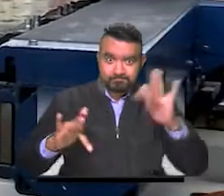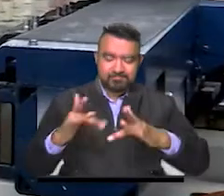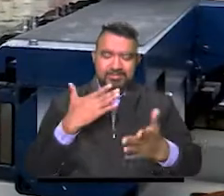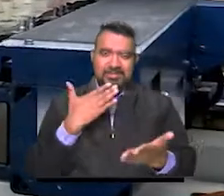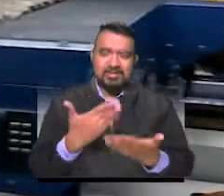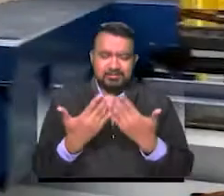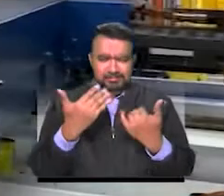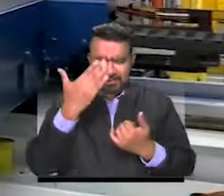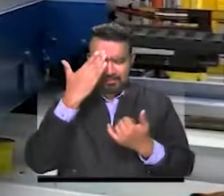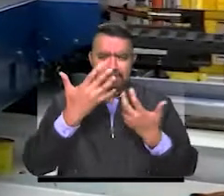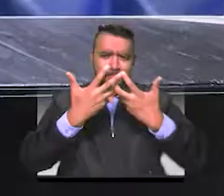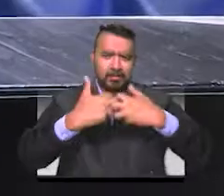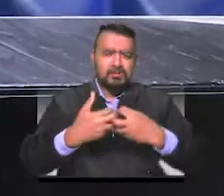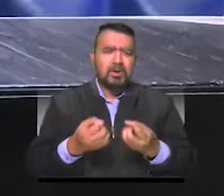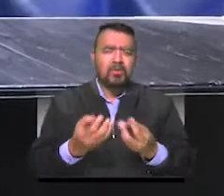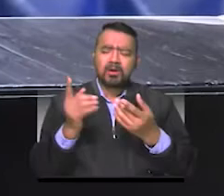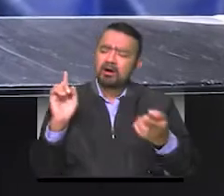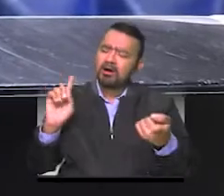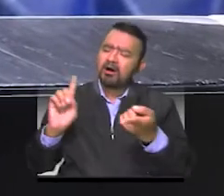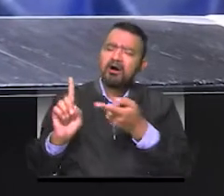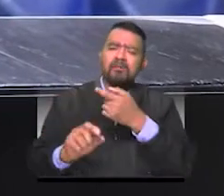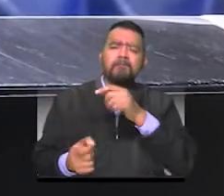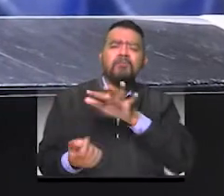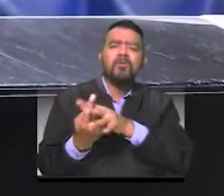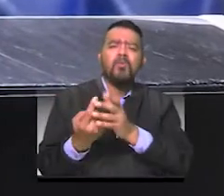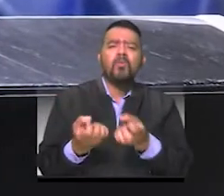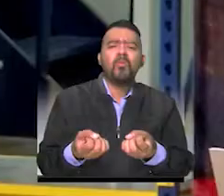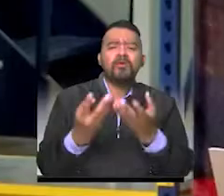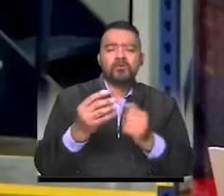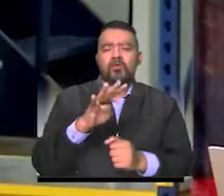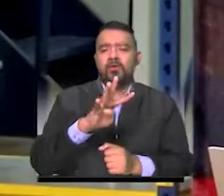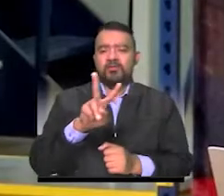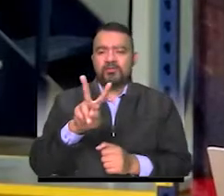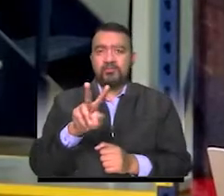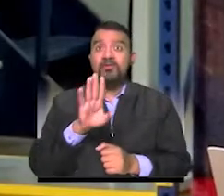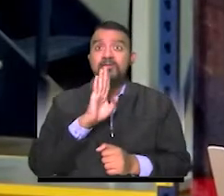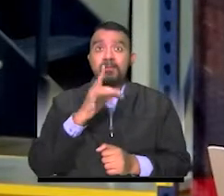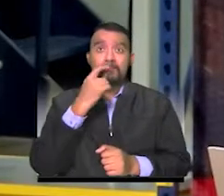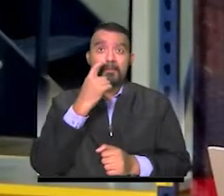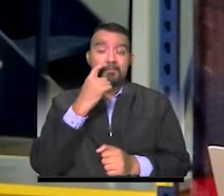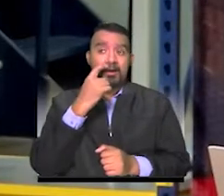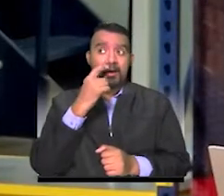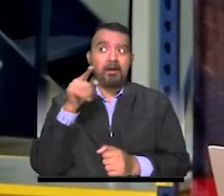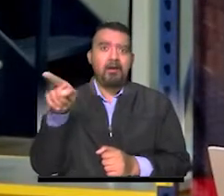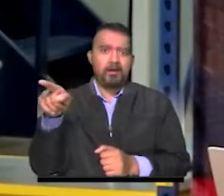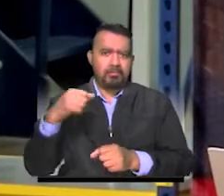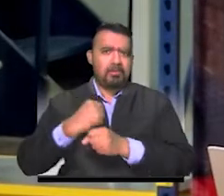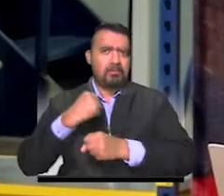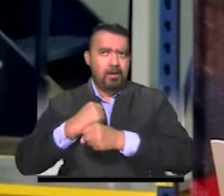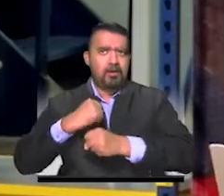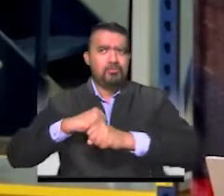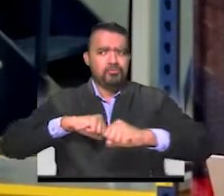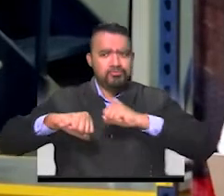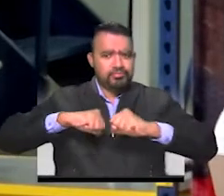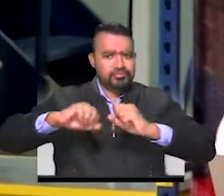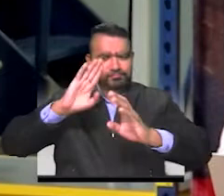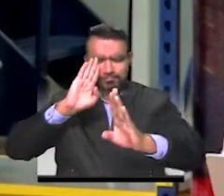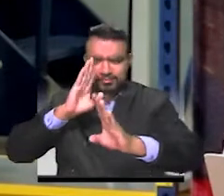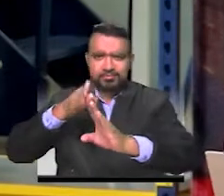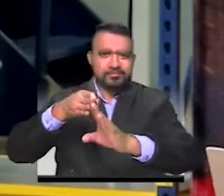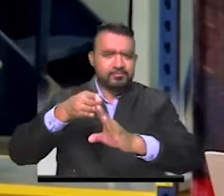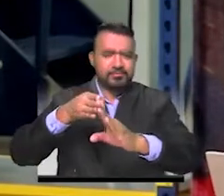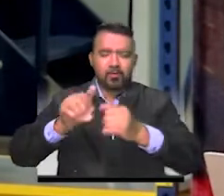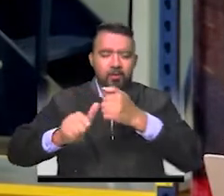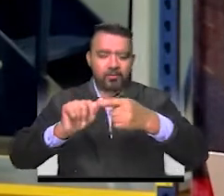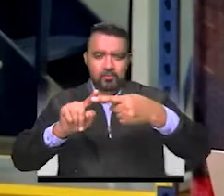42 años en el mercado. La fundó mi padre con mucho trabajo y realmente nosotros estamos enfocados en dos